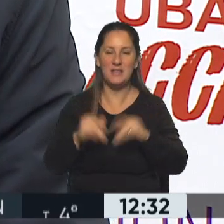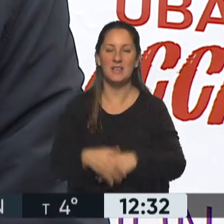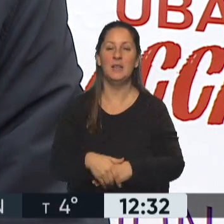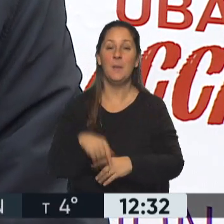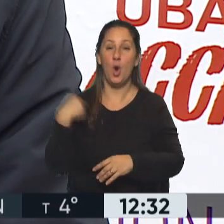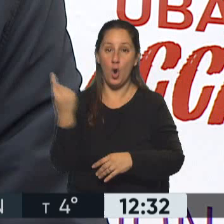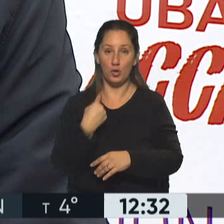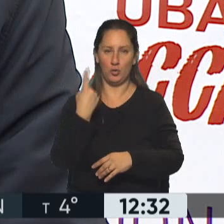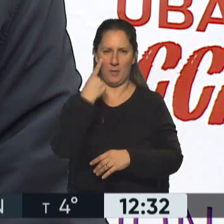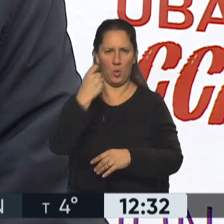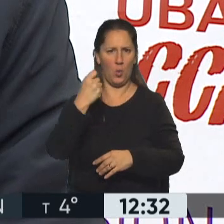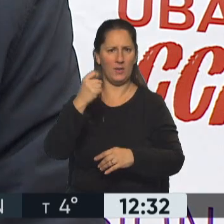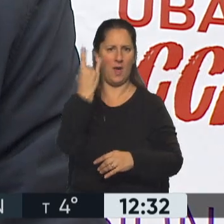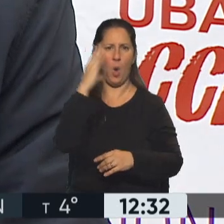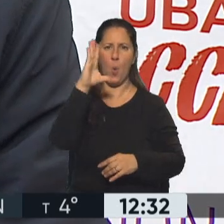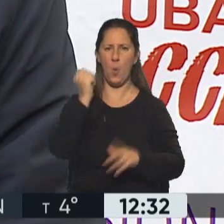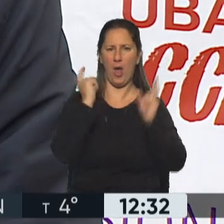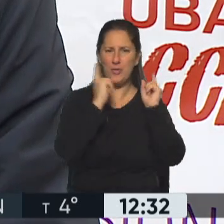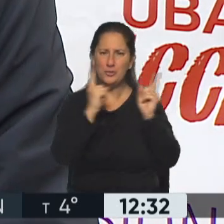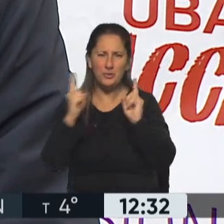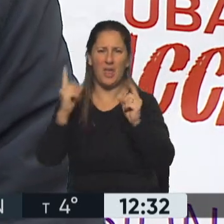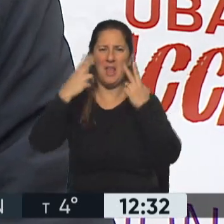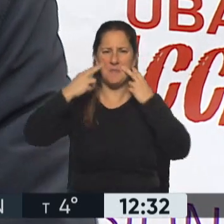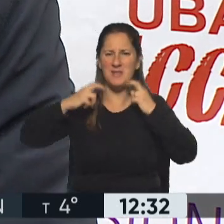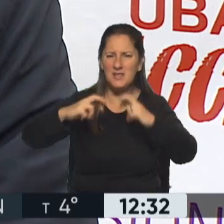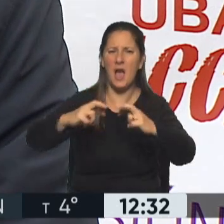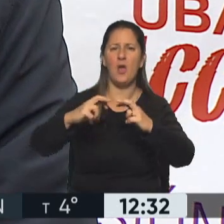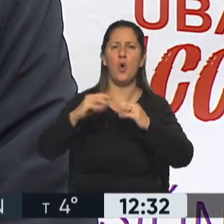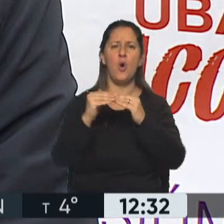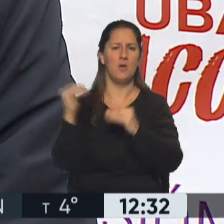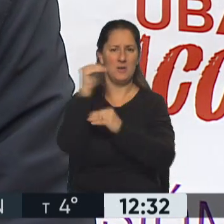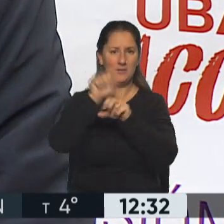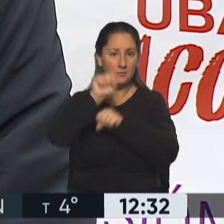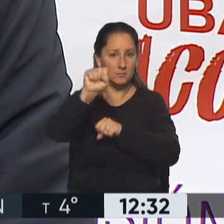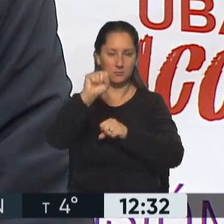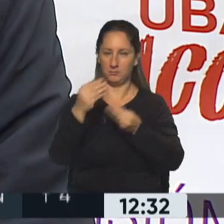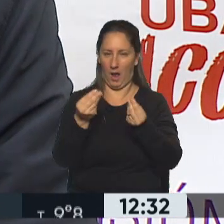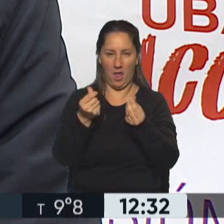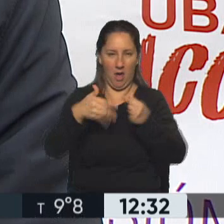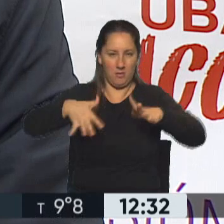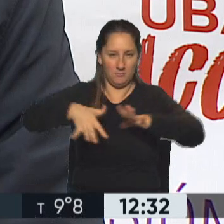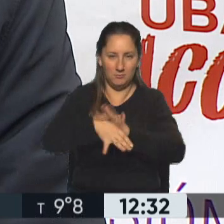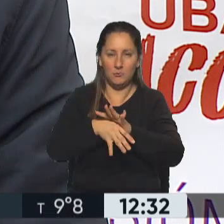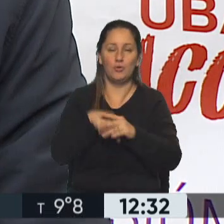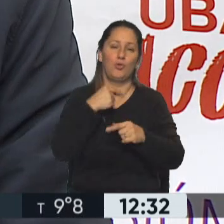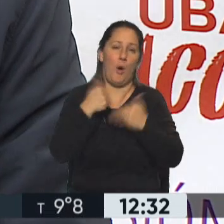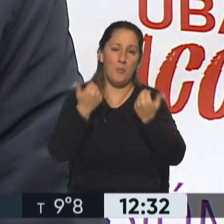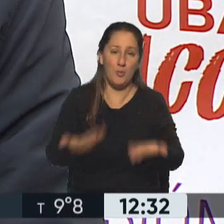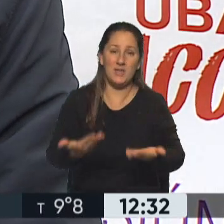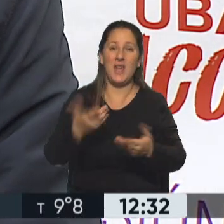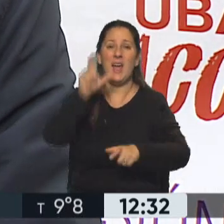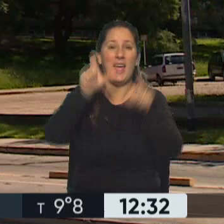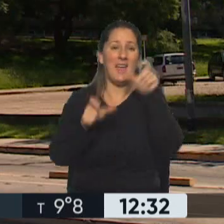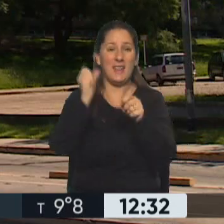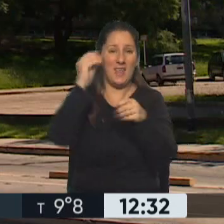nuevamente vemos el prestigio que tienen nuestros docentes, nuestros investigadores, nuestros graduados, y quiero aprovechar para felicitar a toda la comunidad de